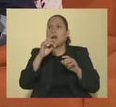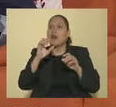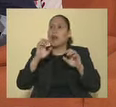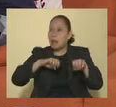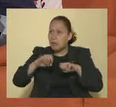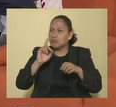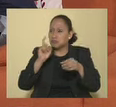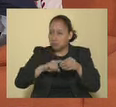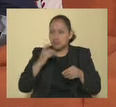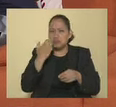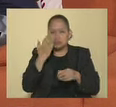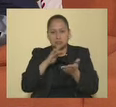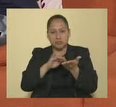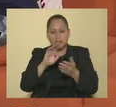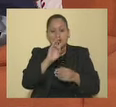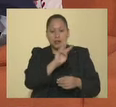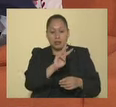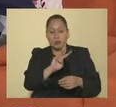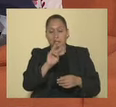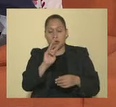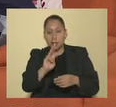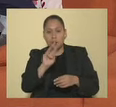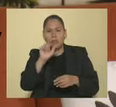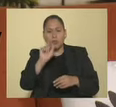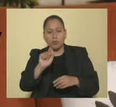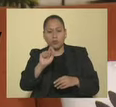estar en contacto contigo. Claro que sí, es